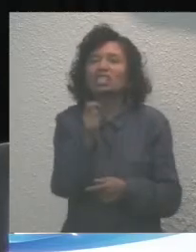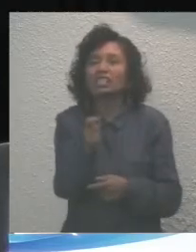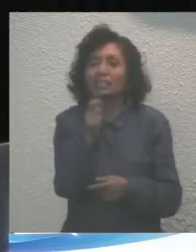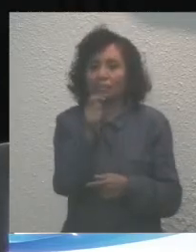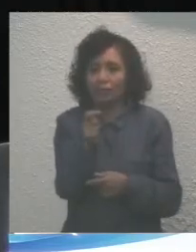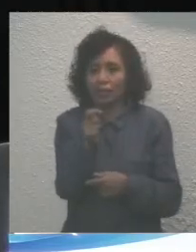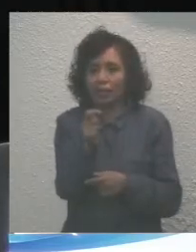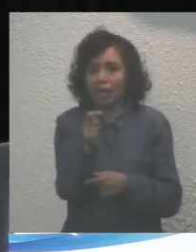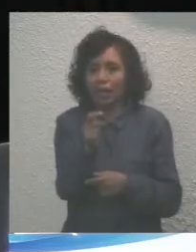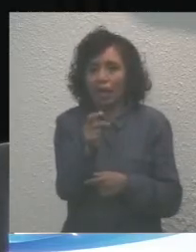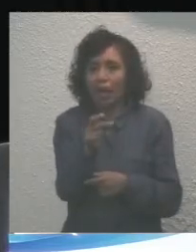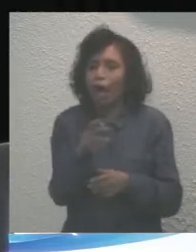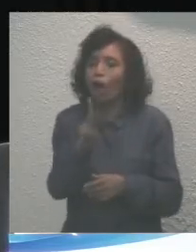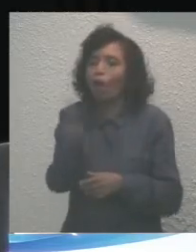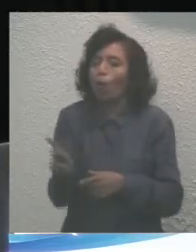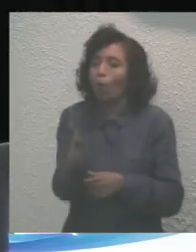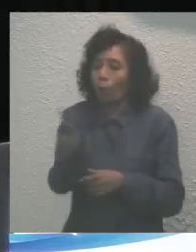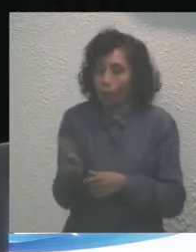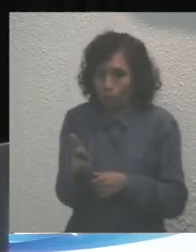a nuestras comunidades.